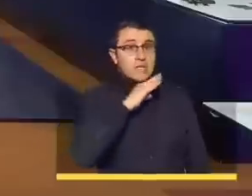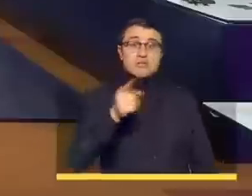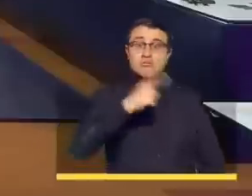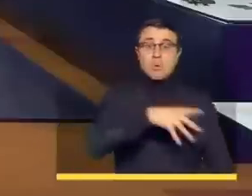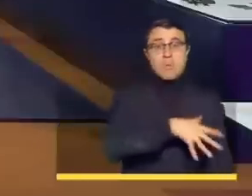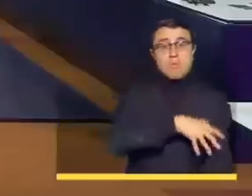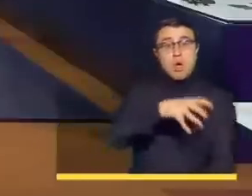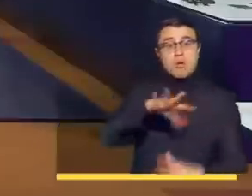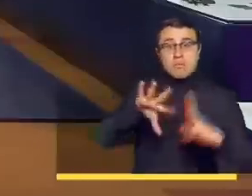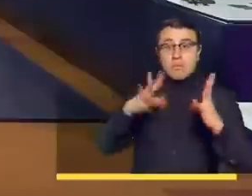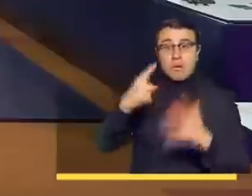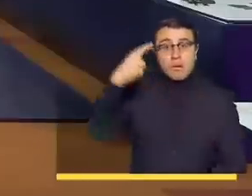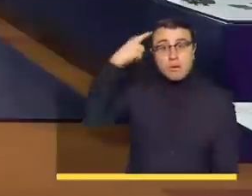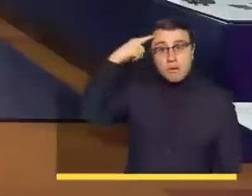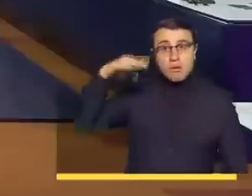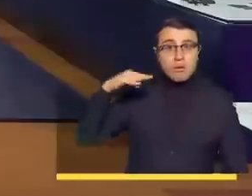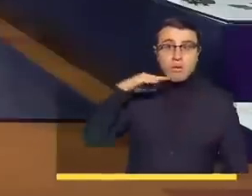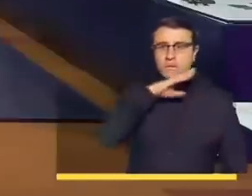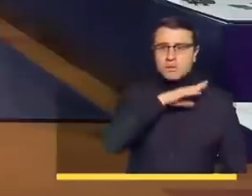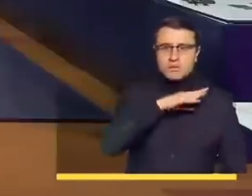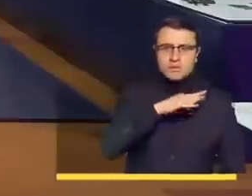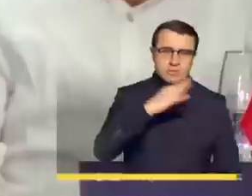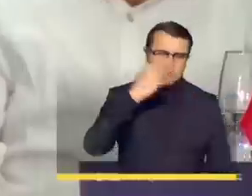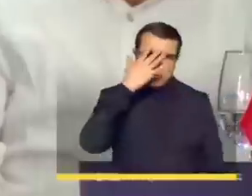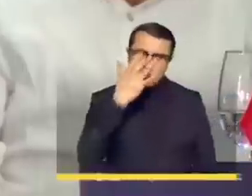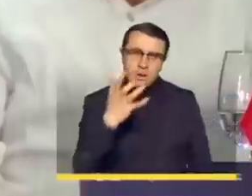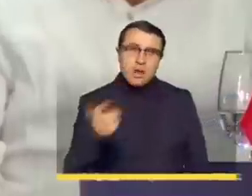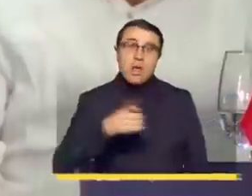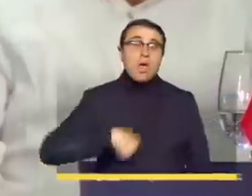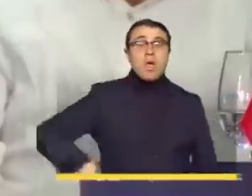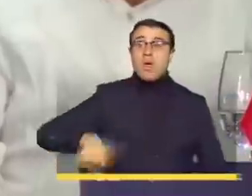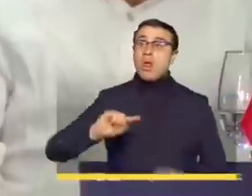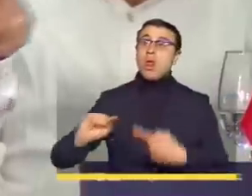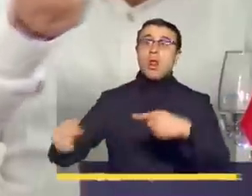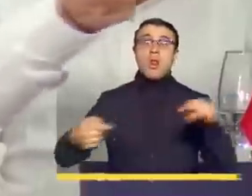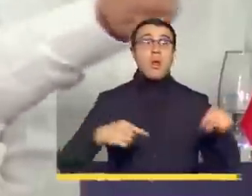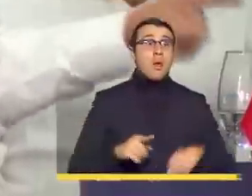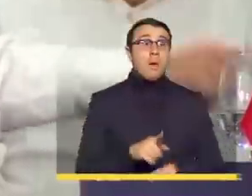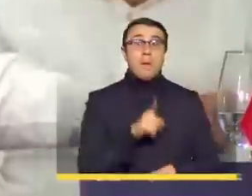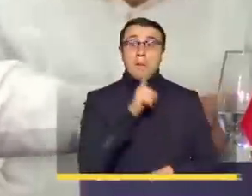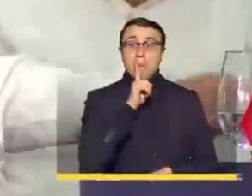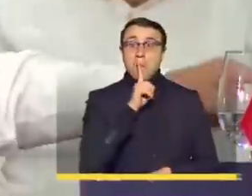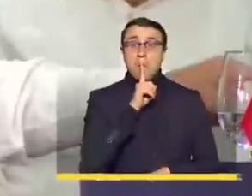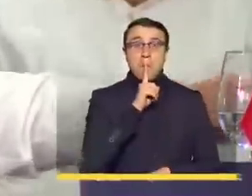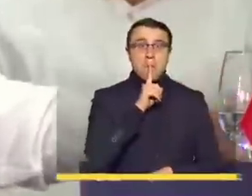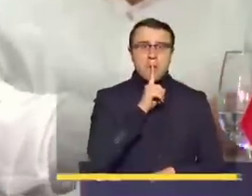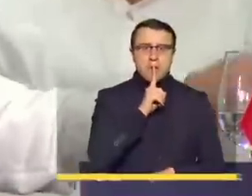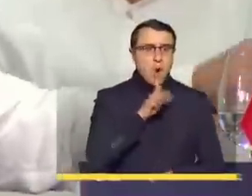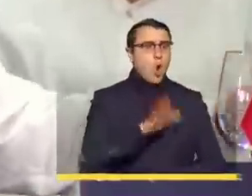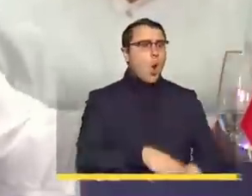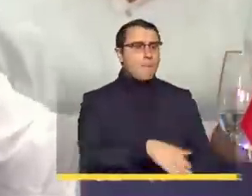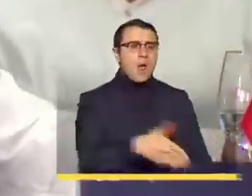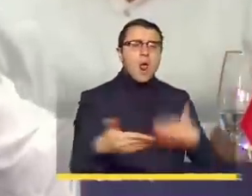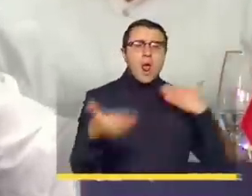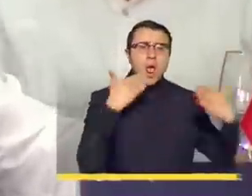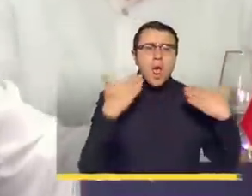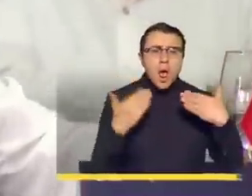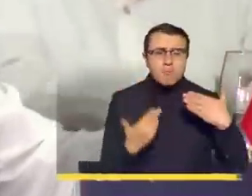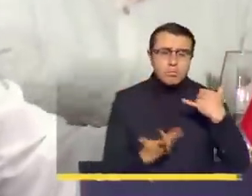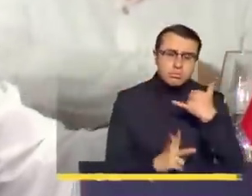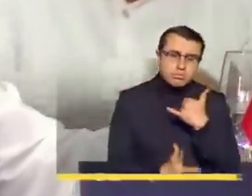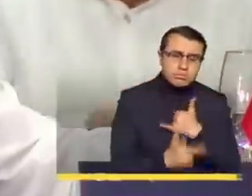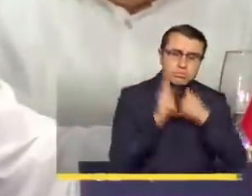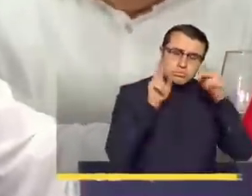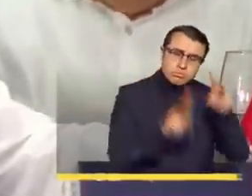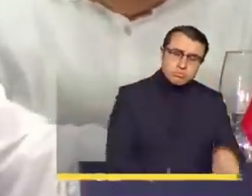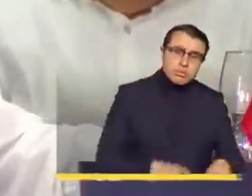poder mundial, porque están escapándose de una discusión en donde el culpable es el campesino andino o